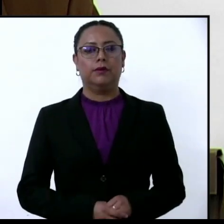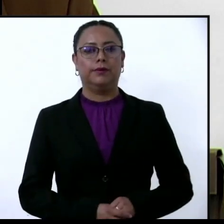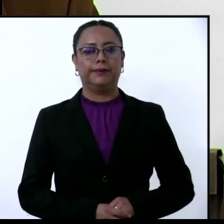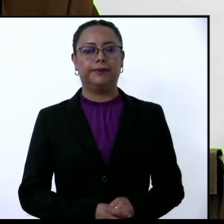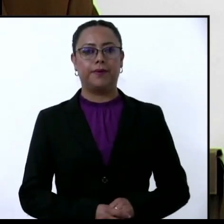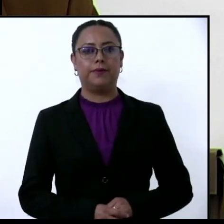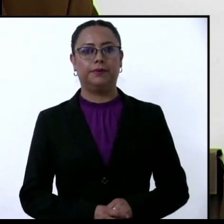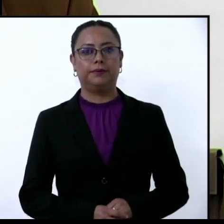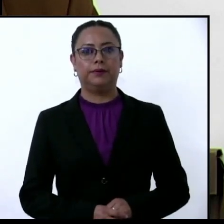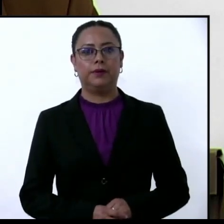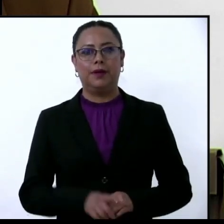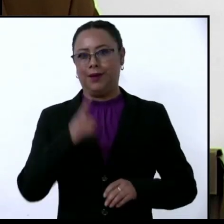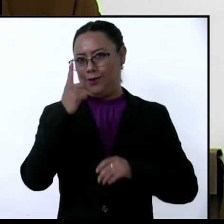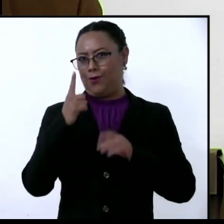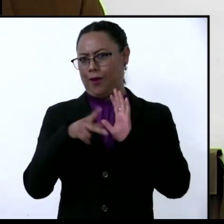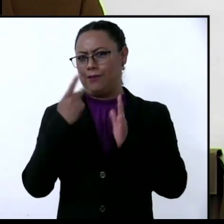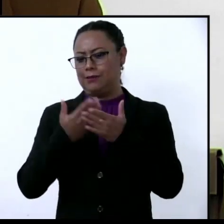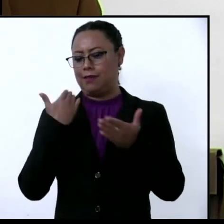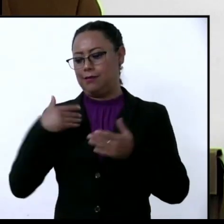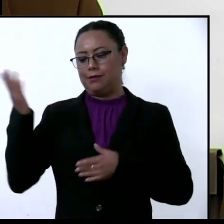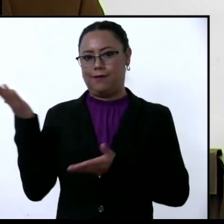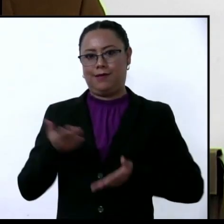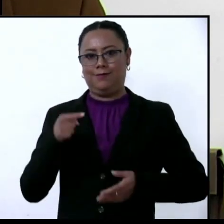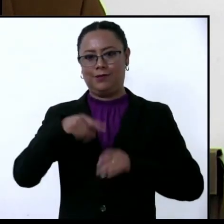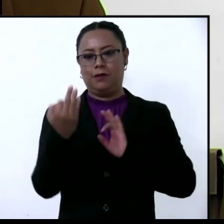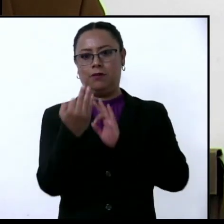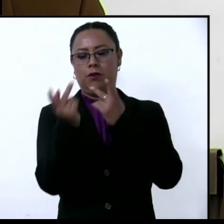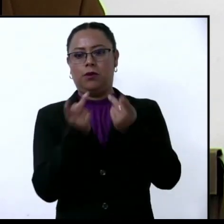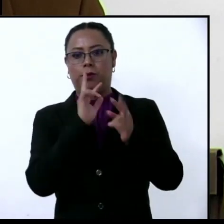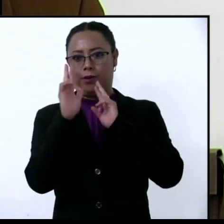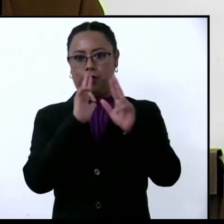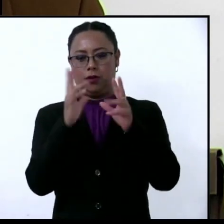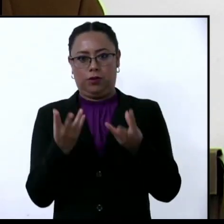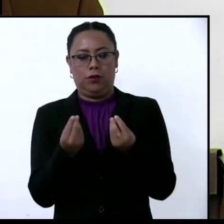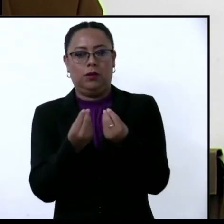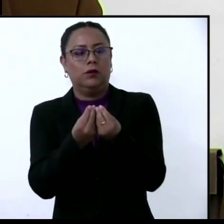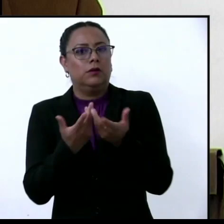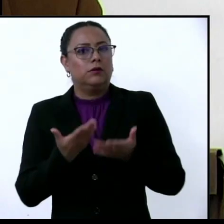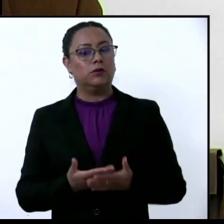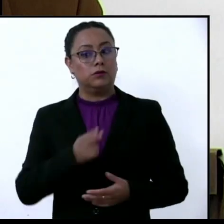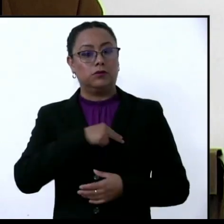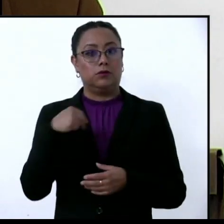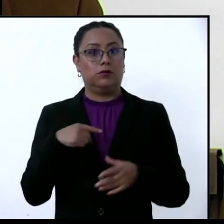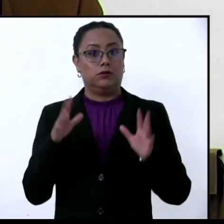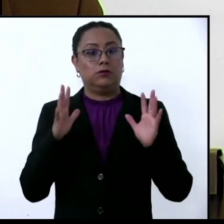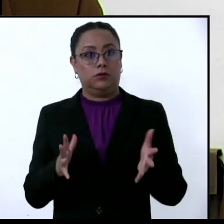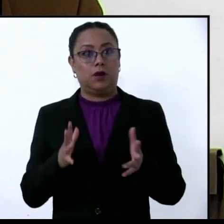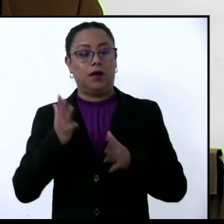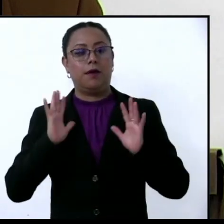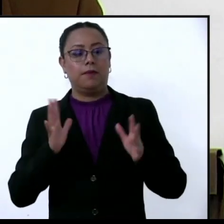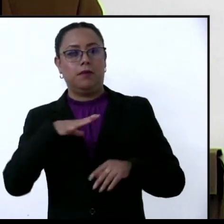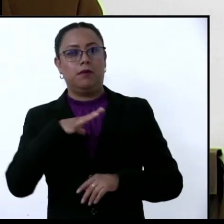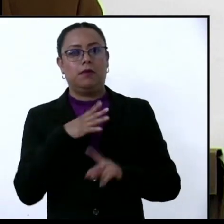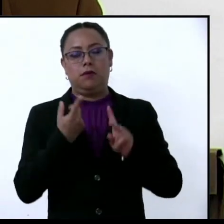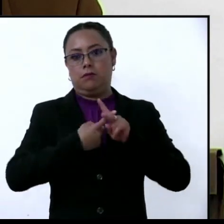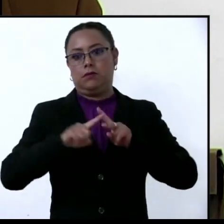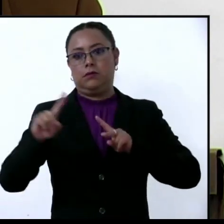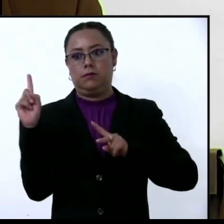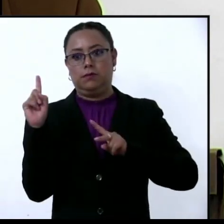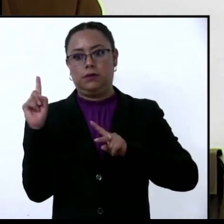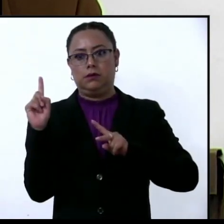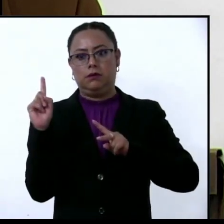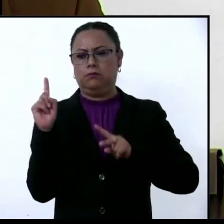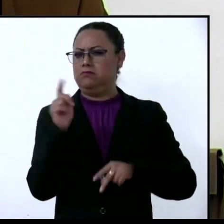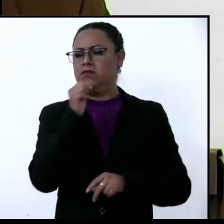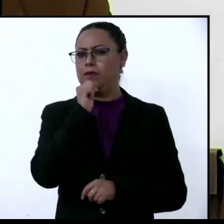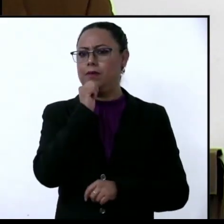ocasión anterior que tuvimos oportunidad de comparecer con ustedes, todavía no teníamos en marcha, estábamos apenas en